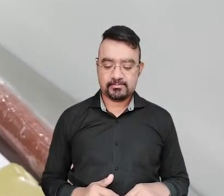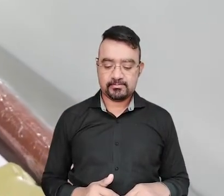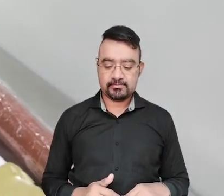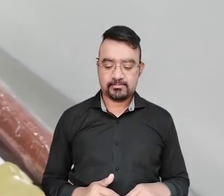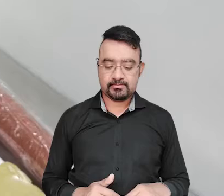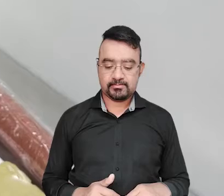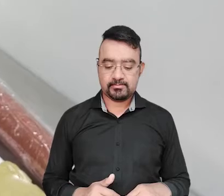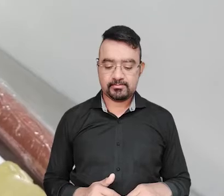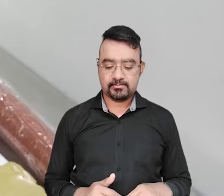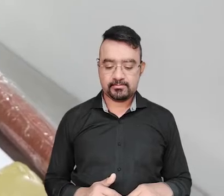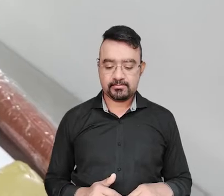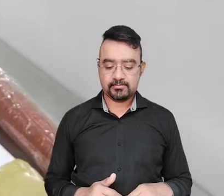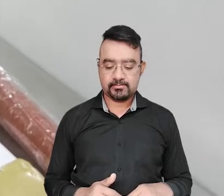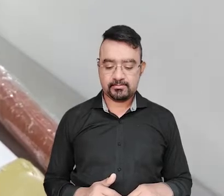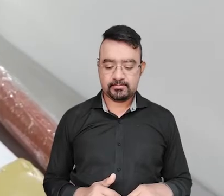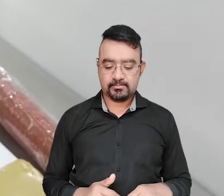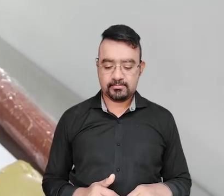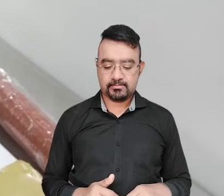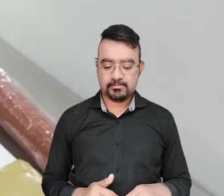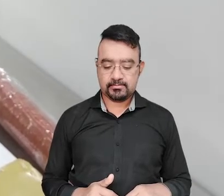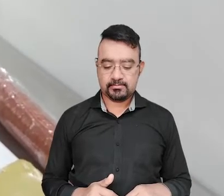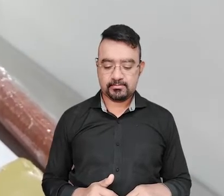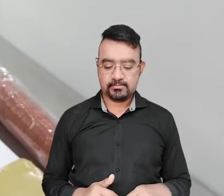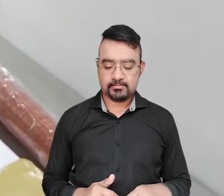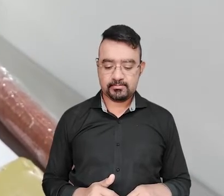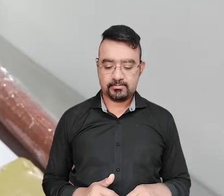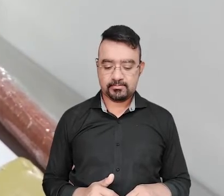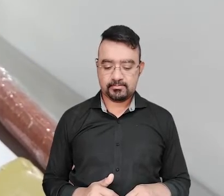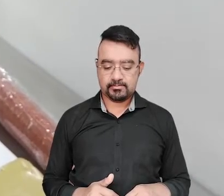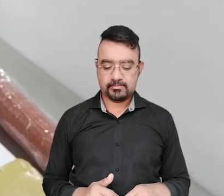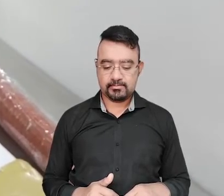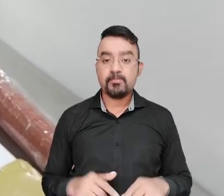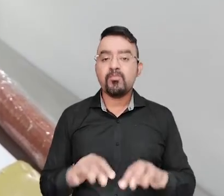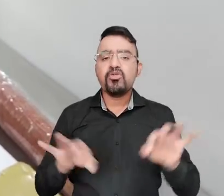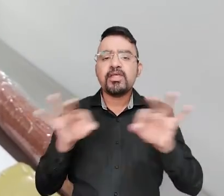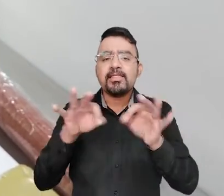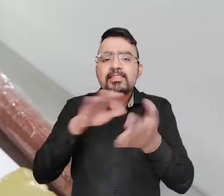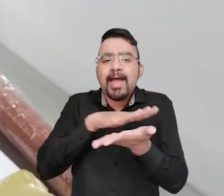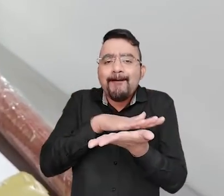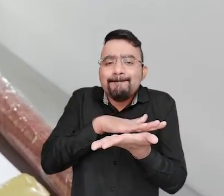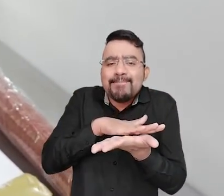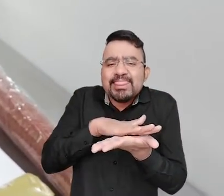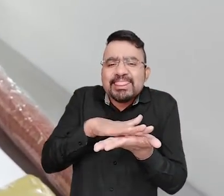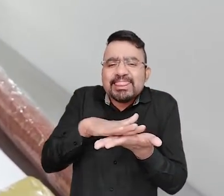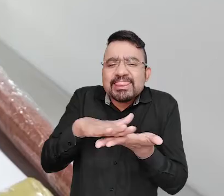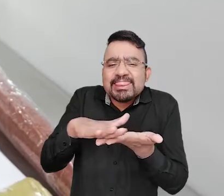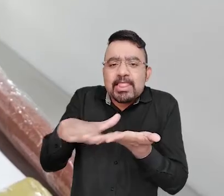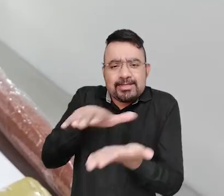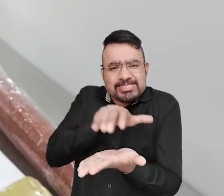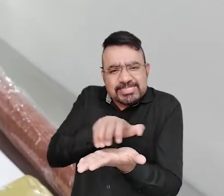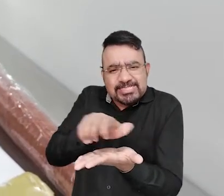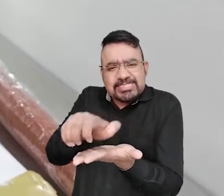Ya saben que lo podemos dejar espaciecitos. Tenemos que hacer que todo nos quede muy, muy, muy, muy